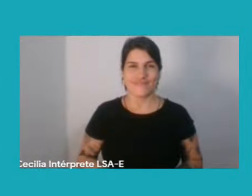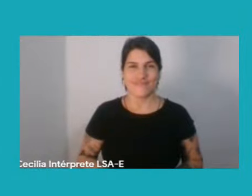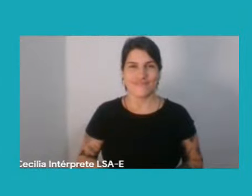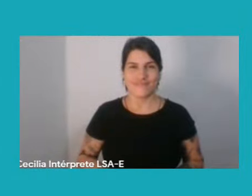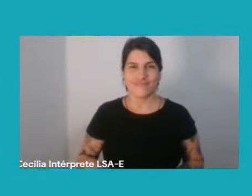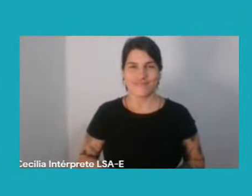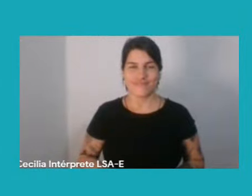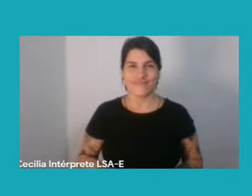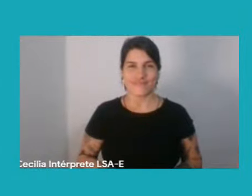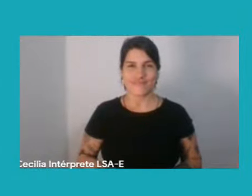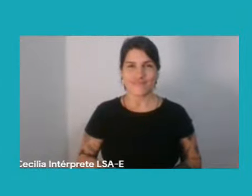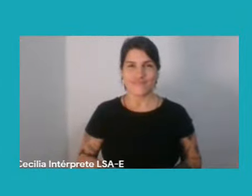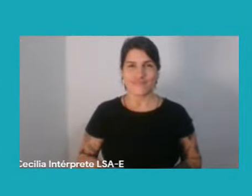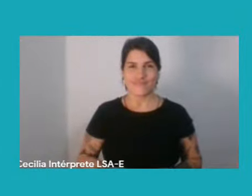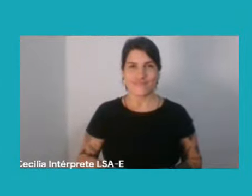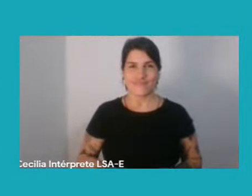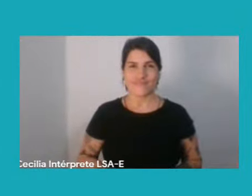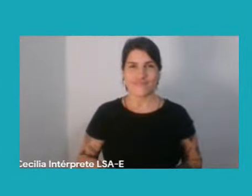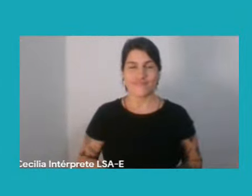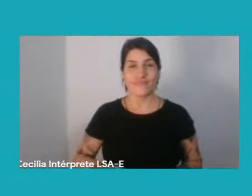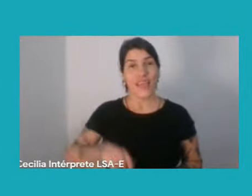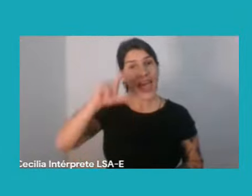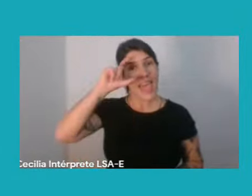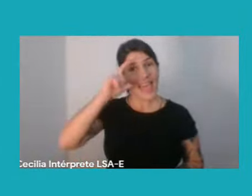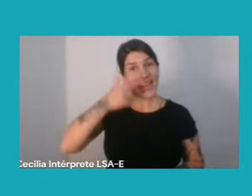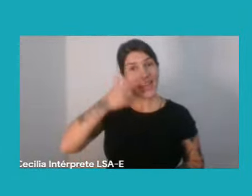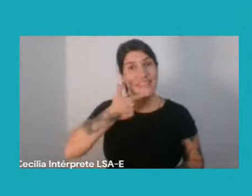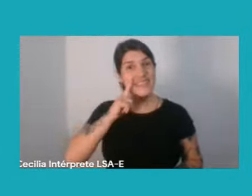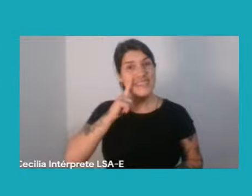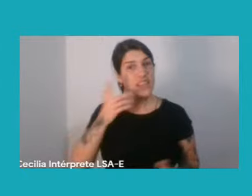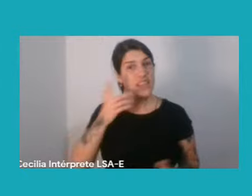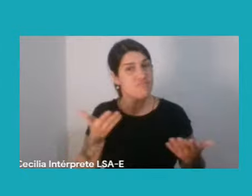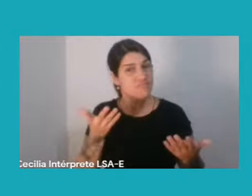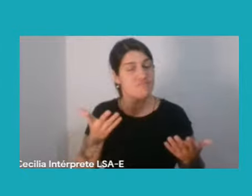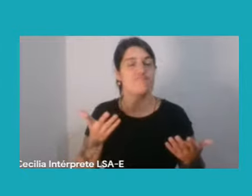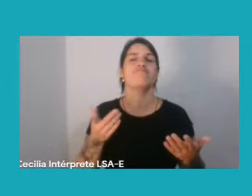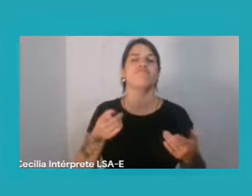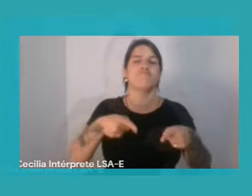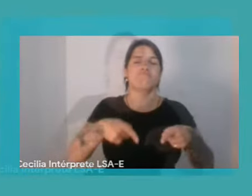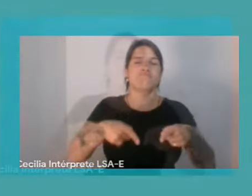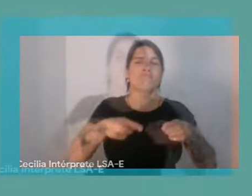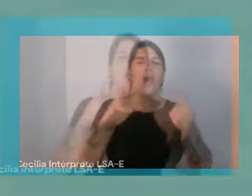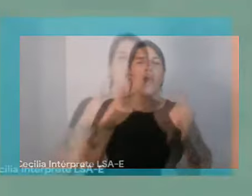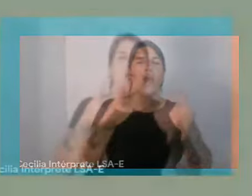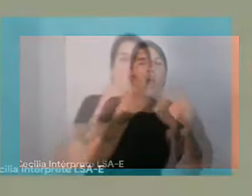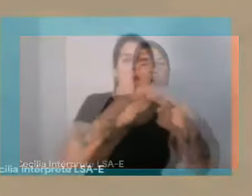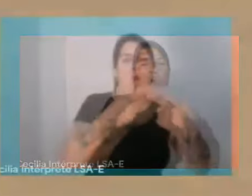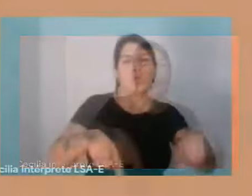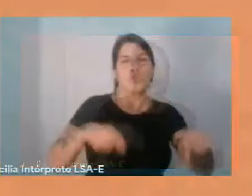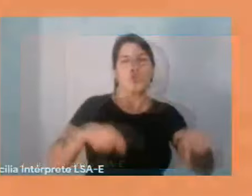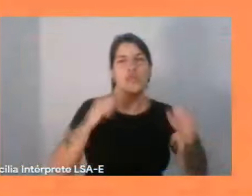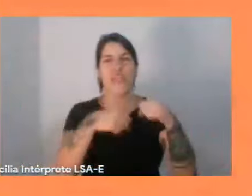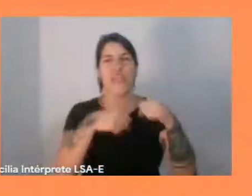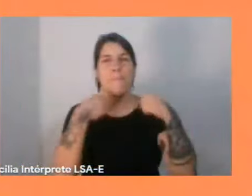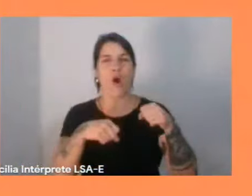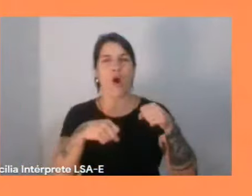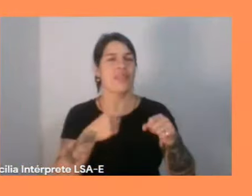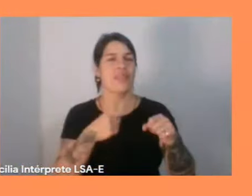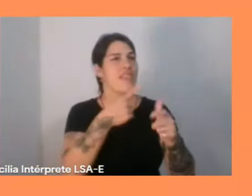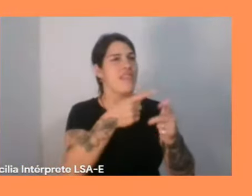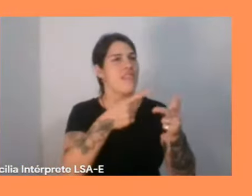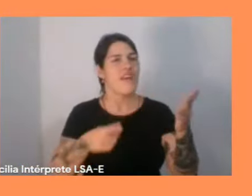La ESI es democratización de las prácticas deportivas. Los espacios e instituciones